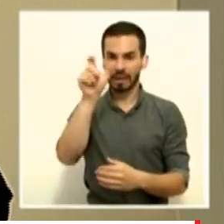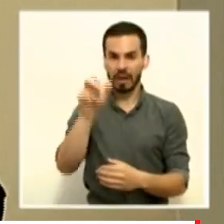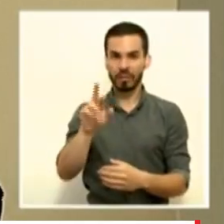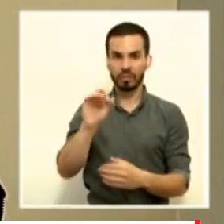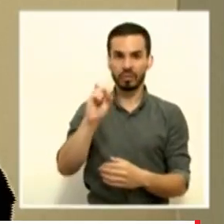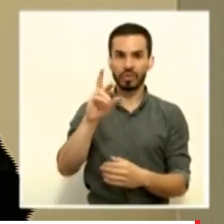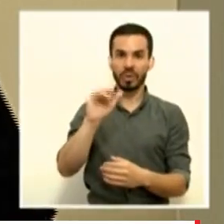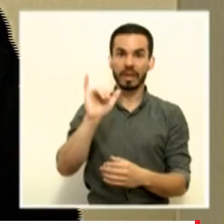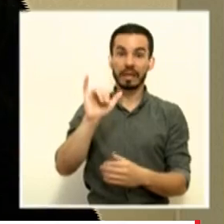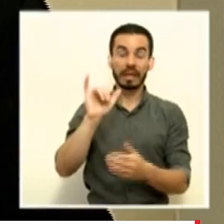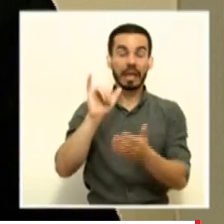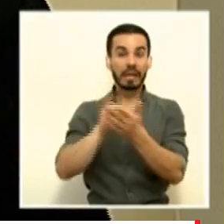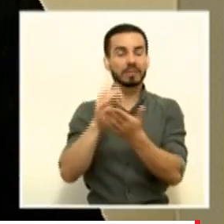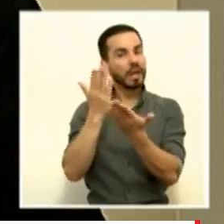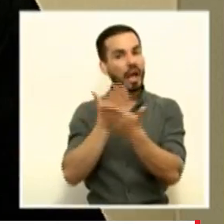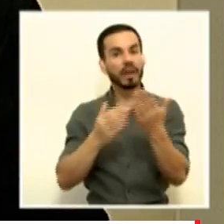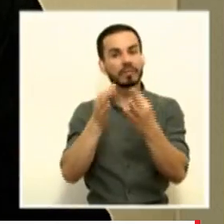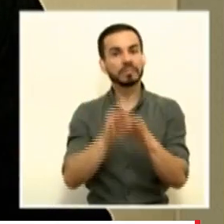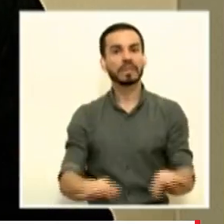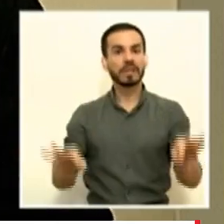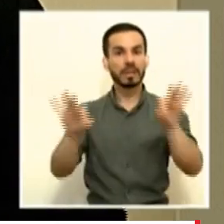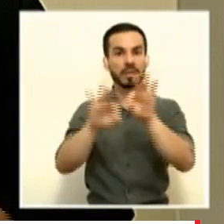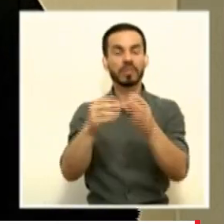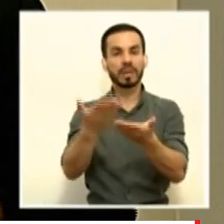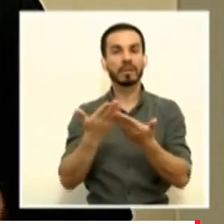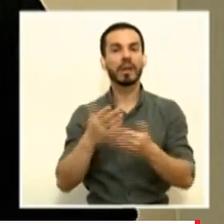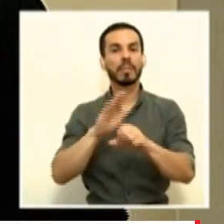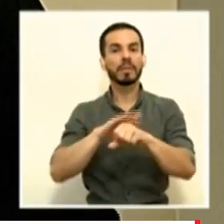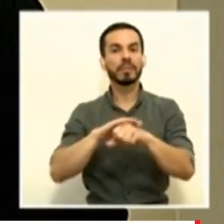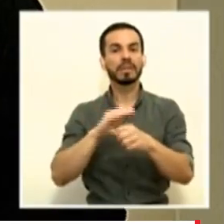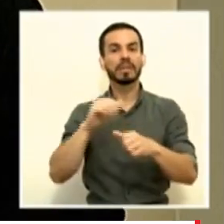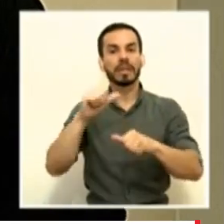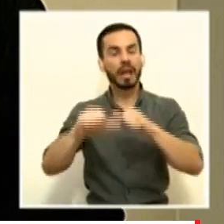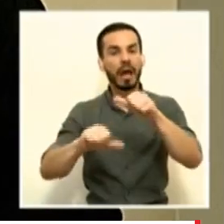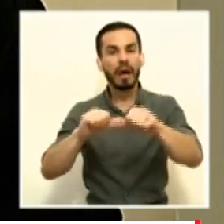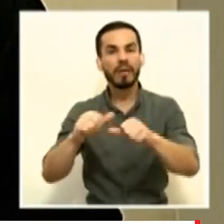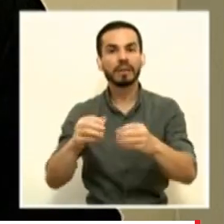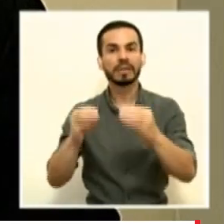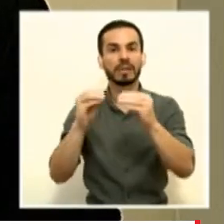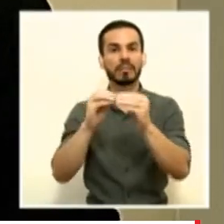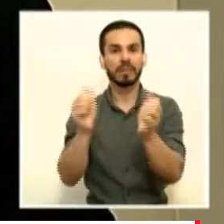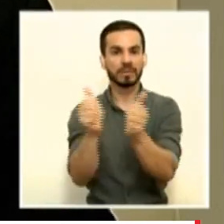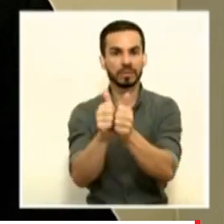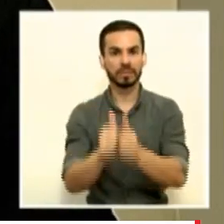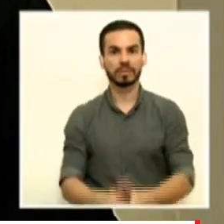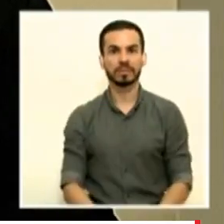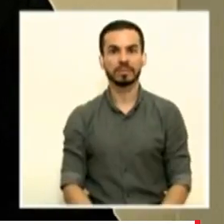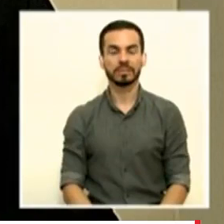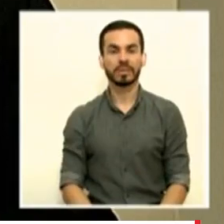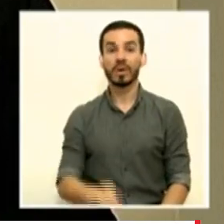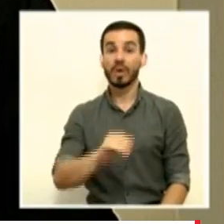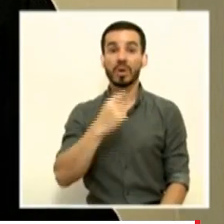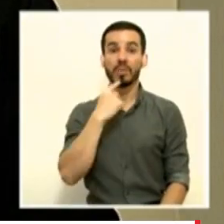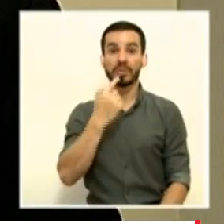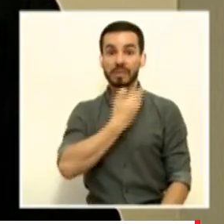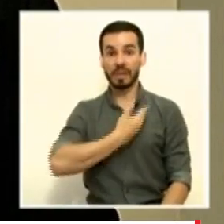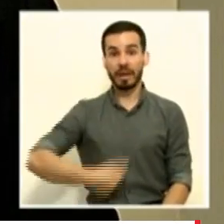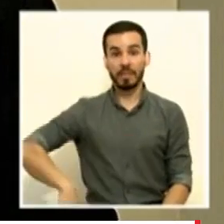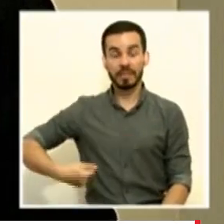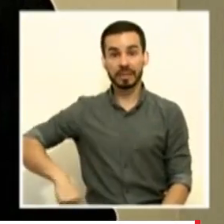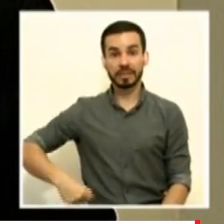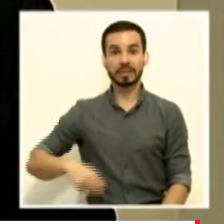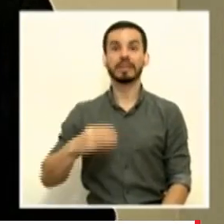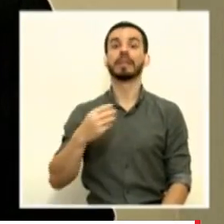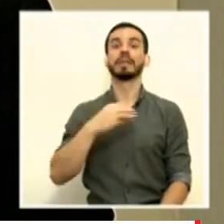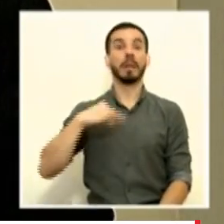Es algo muy importante que nos va a permitir avanzar cada vez más en conjunto. Y como decía el señor presidente y ha dicho el